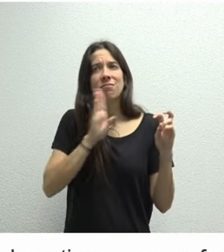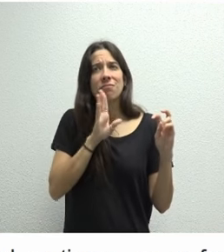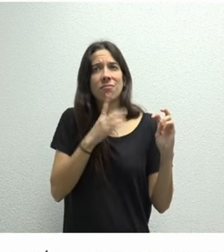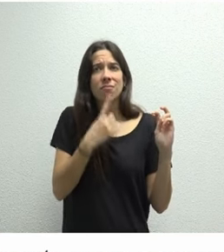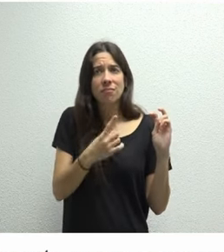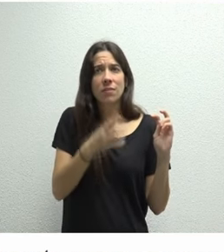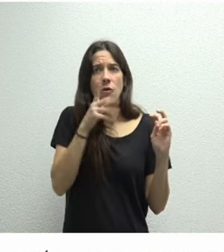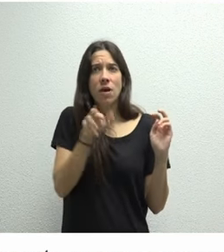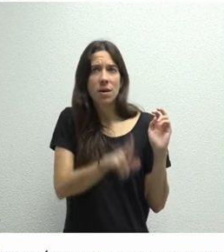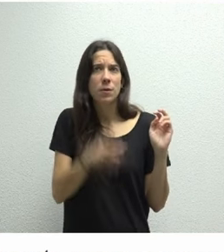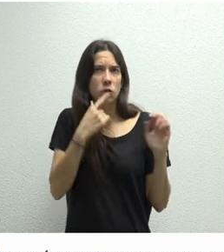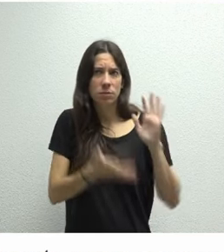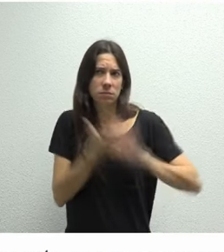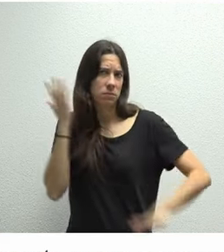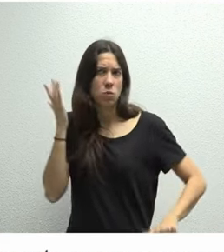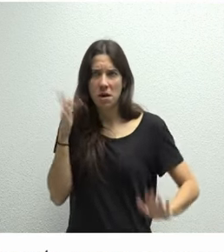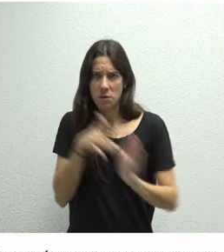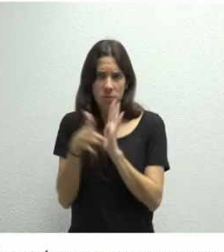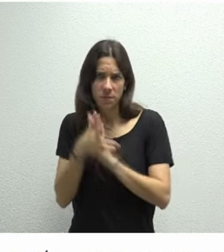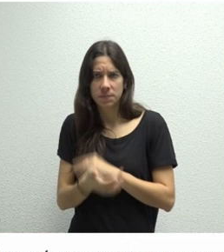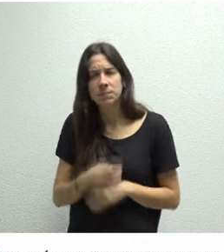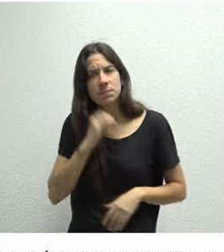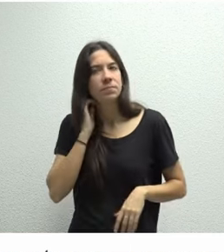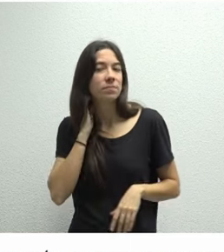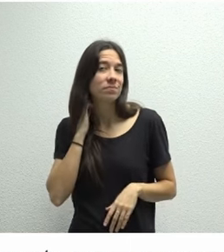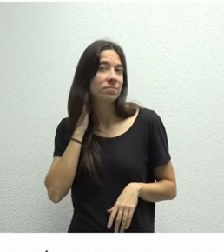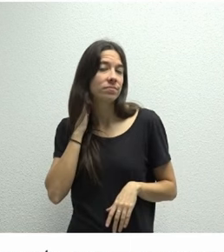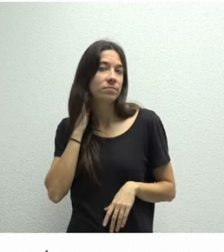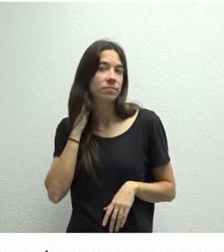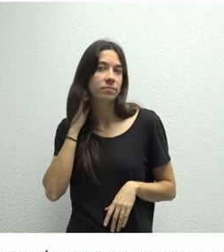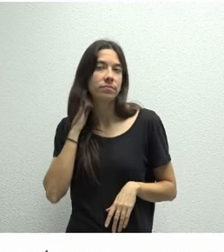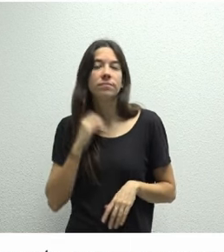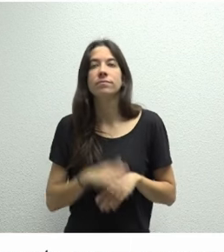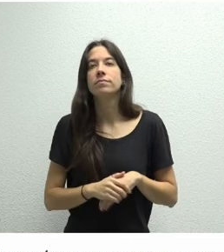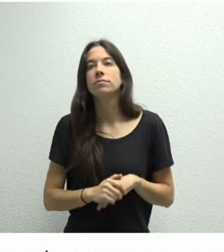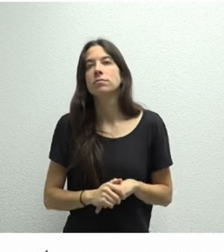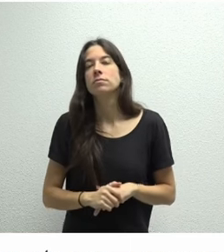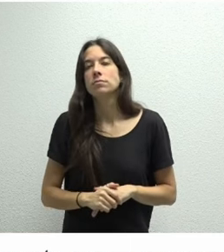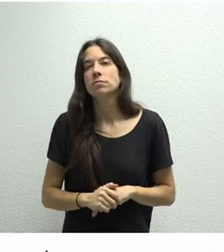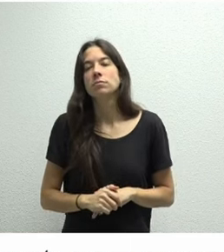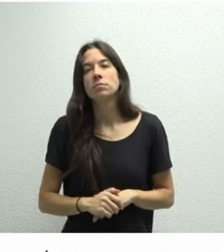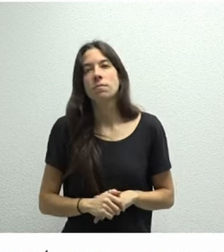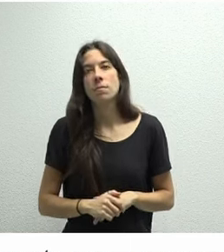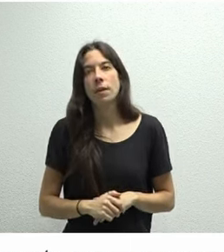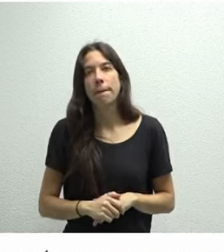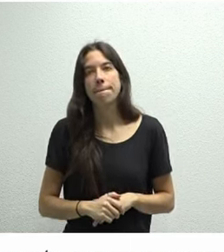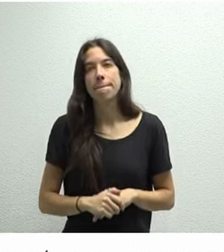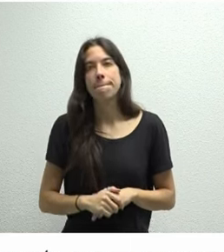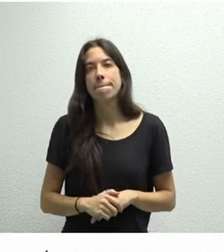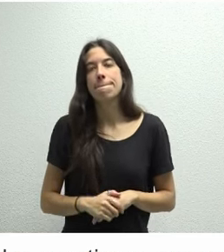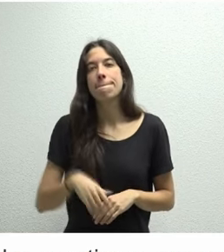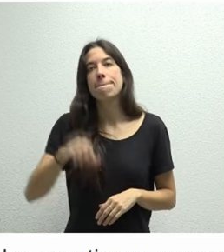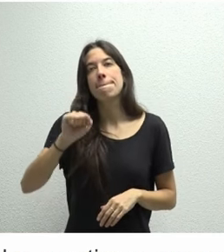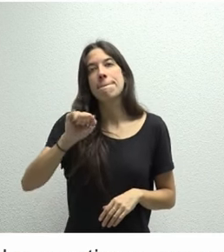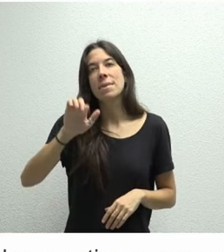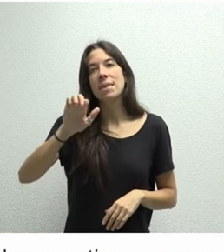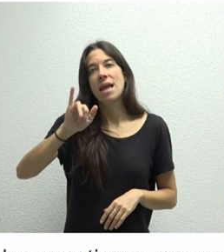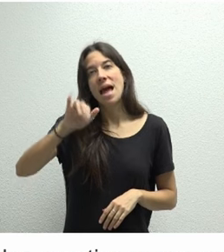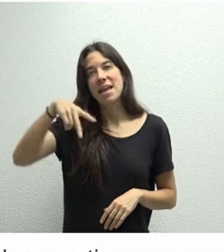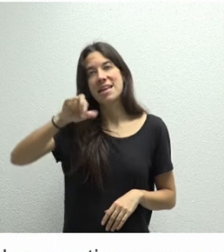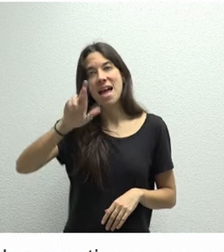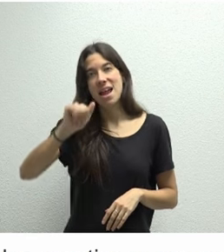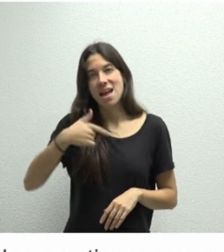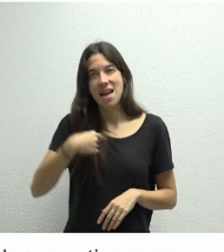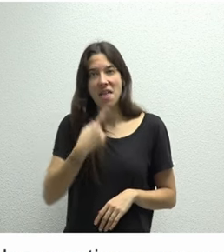a ir rápido qué hemos conseguido con esto que ya hay hay nada dicho algunas cosas